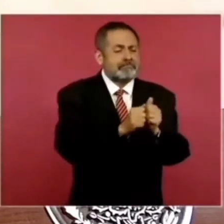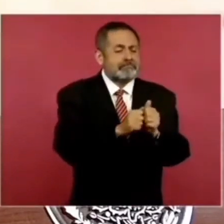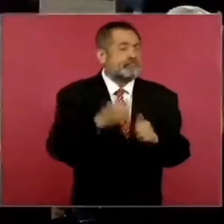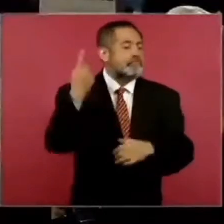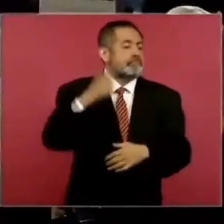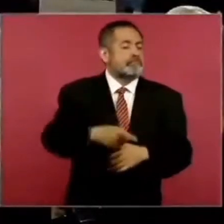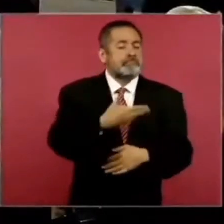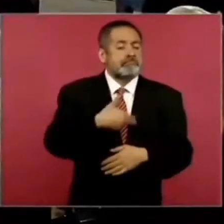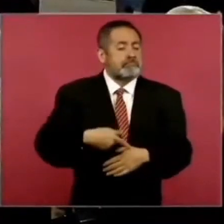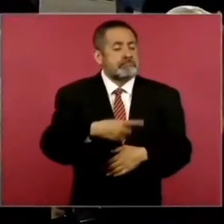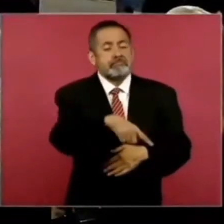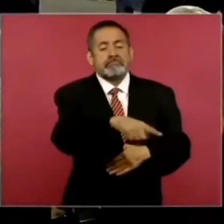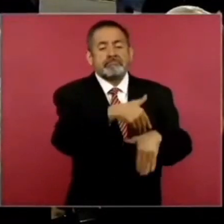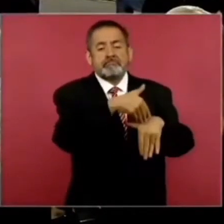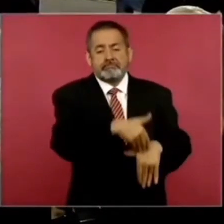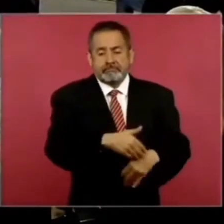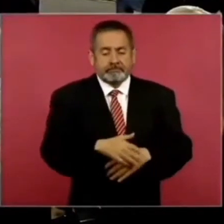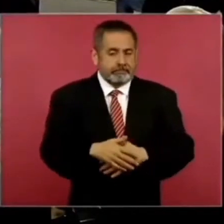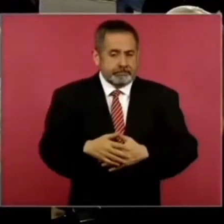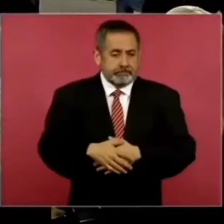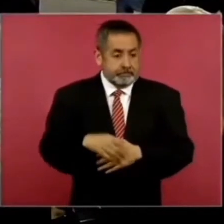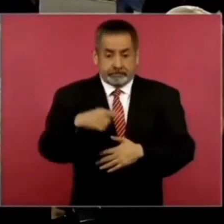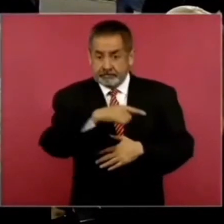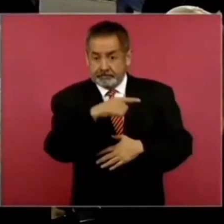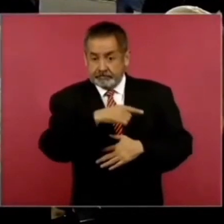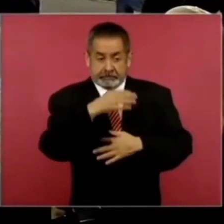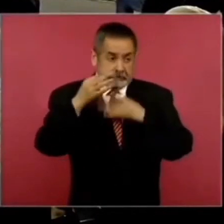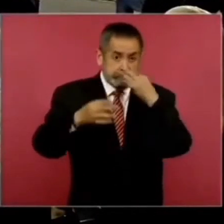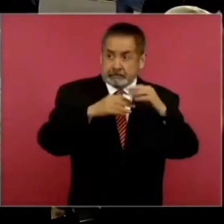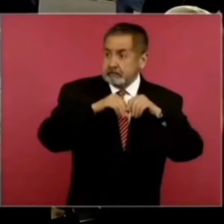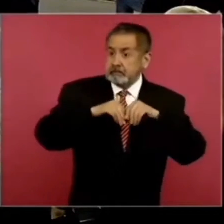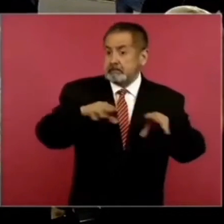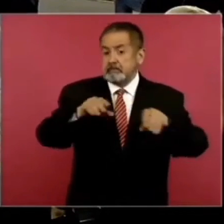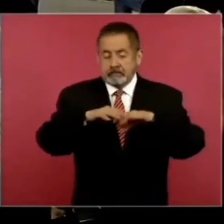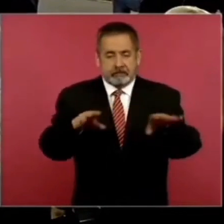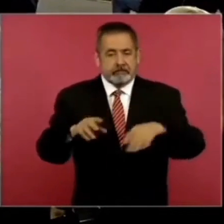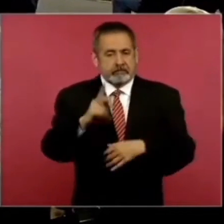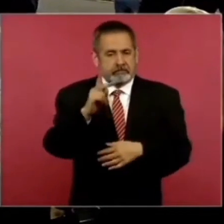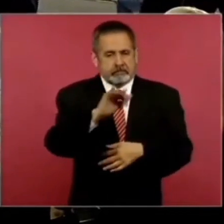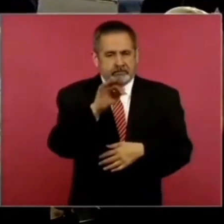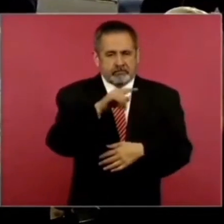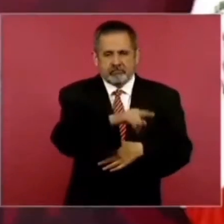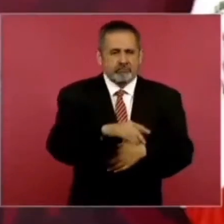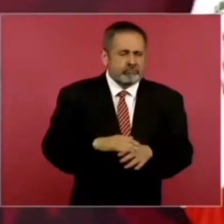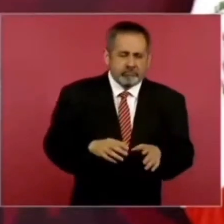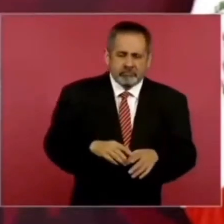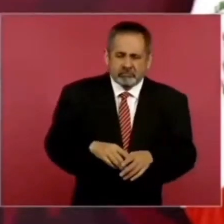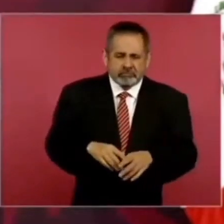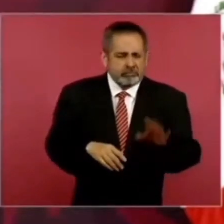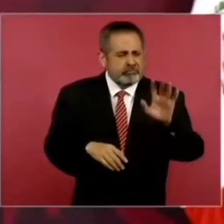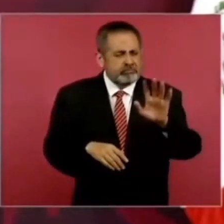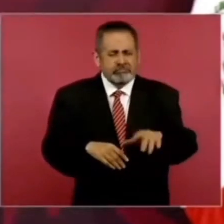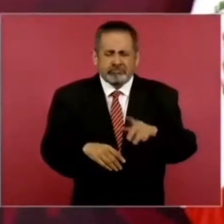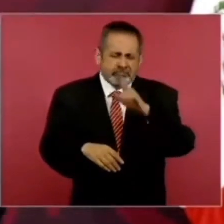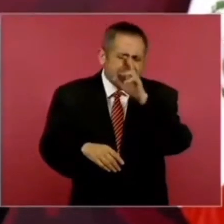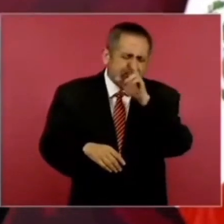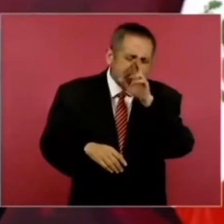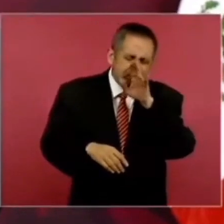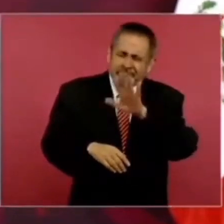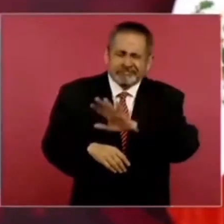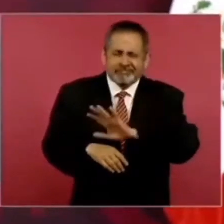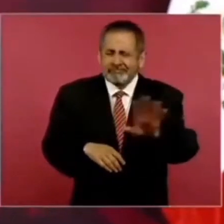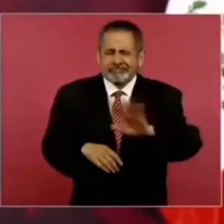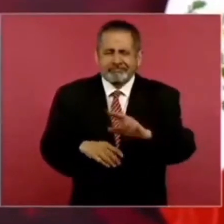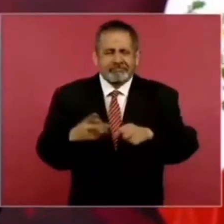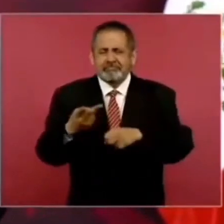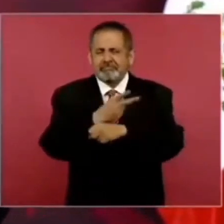subordinados. Entonces, decirle a los trabajadores del Poder Judicial que ellos no deben de preocuparse en nada, que